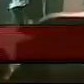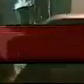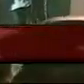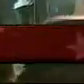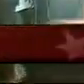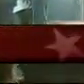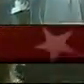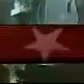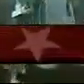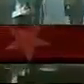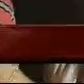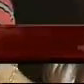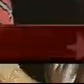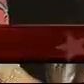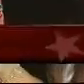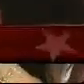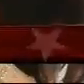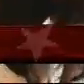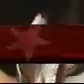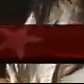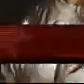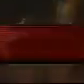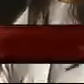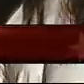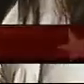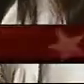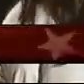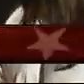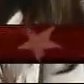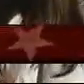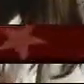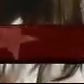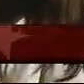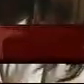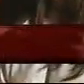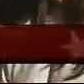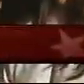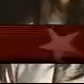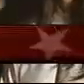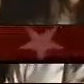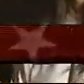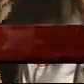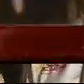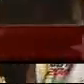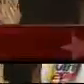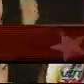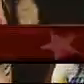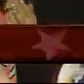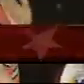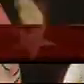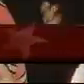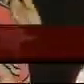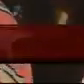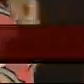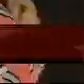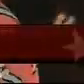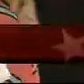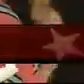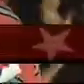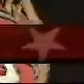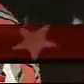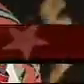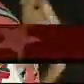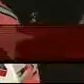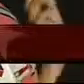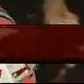nuestro comandante, estamos haciendo patria, así que invitamos a aquellas personas que se acerquen a los centros de votación, porque hoy es un día histórico para